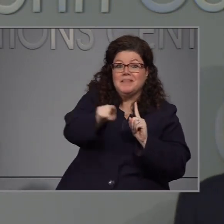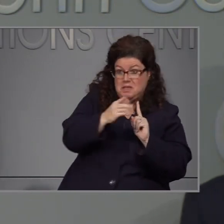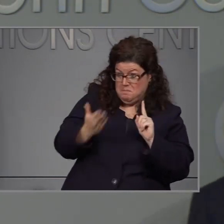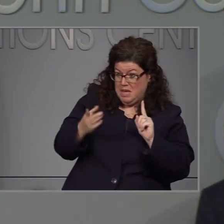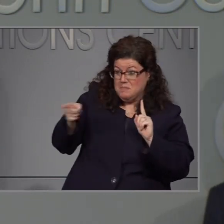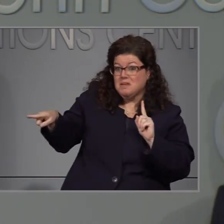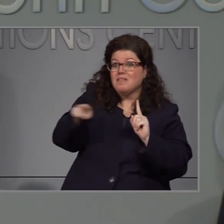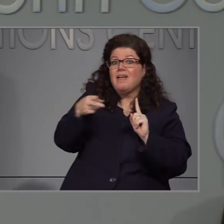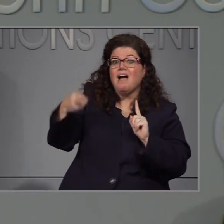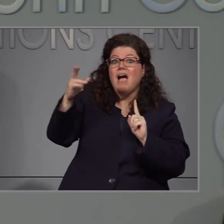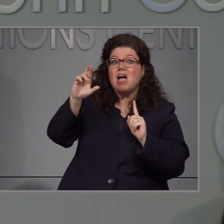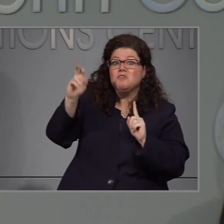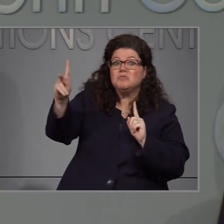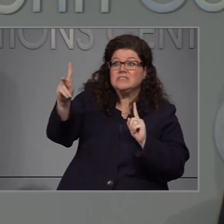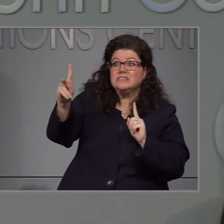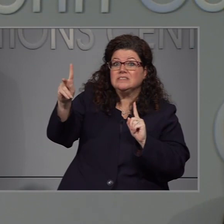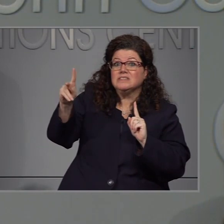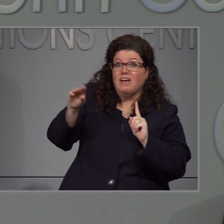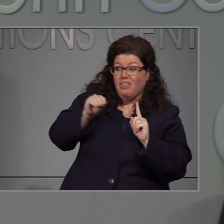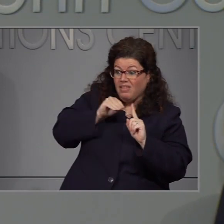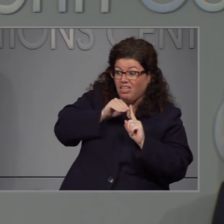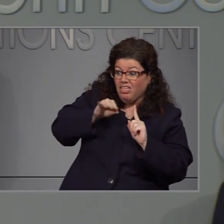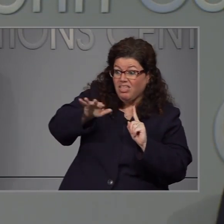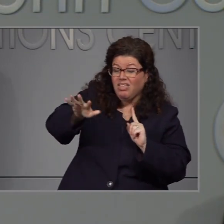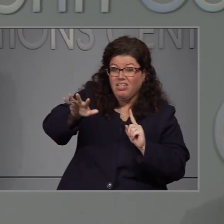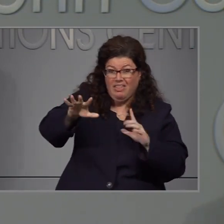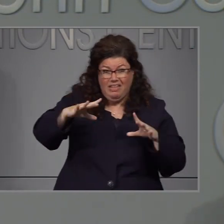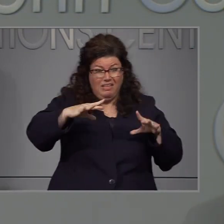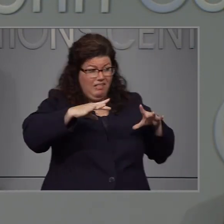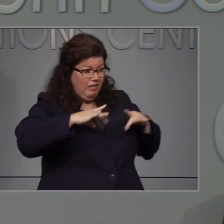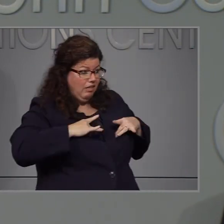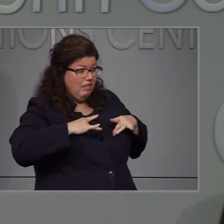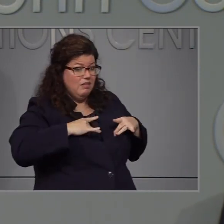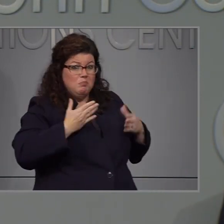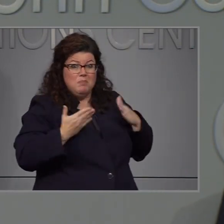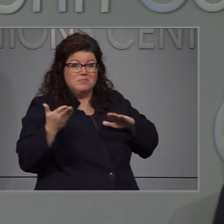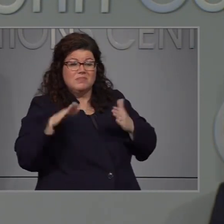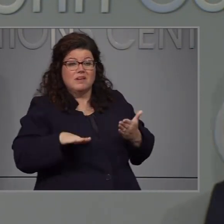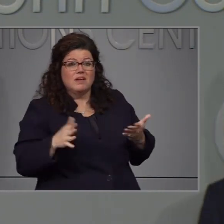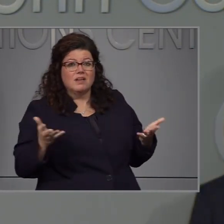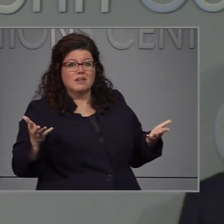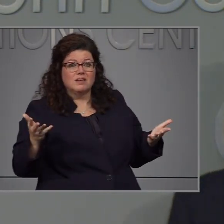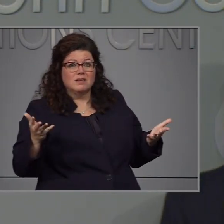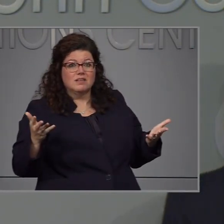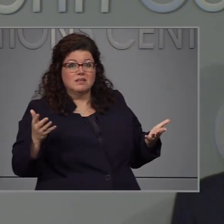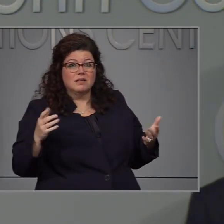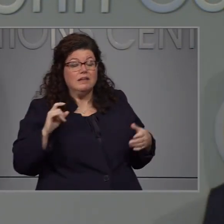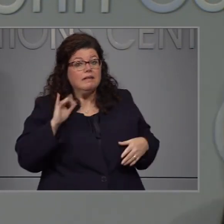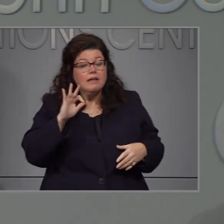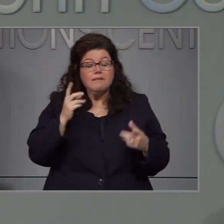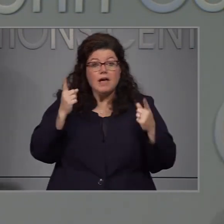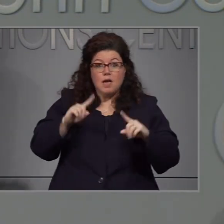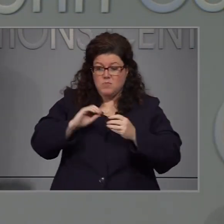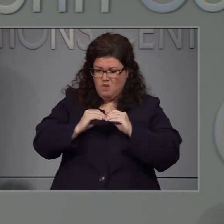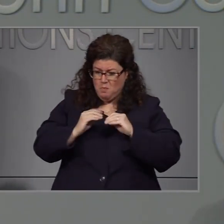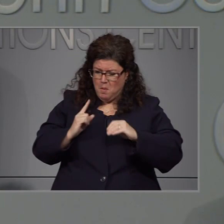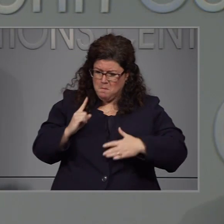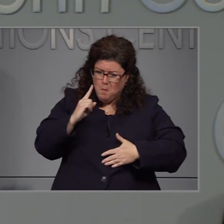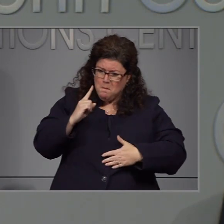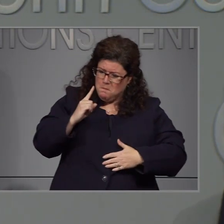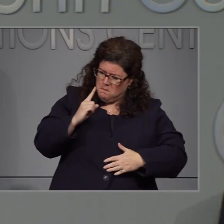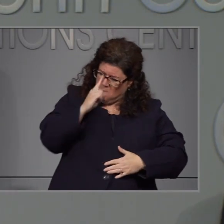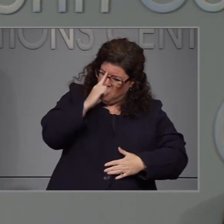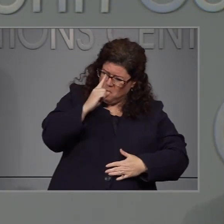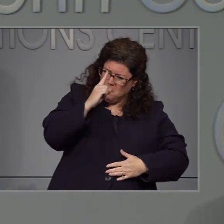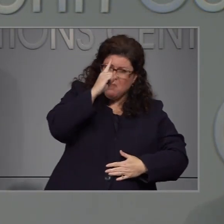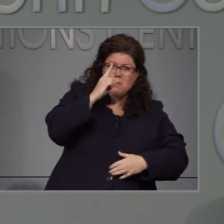vez no tengan tanta suerte. Un gran aumento en los casos sería catastrófico para nuestro sistema de